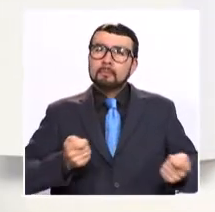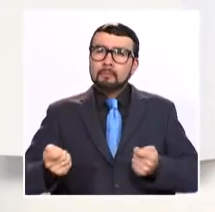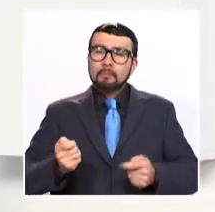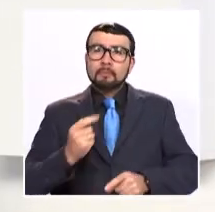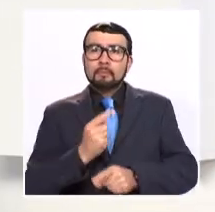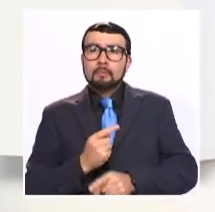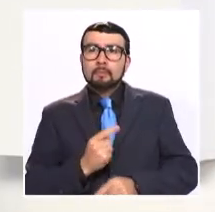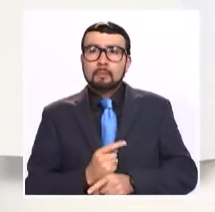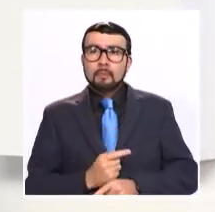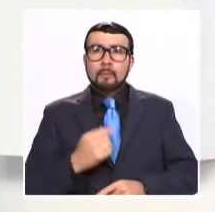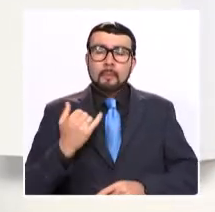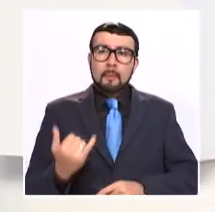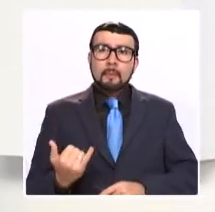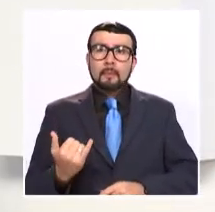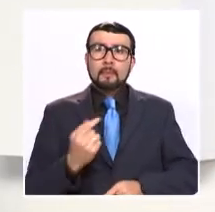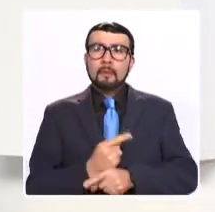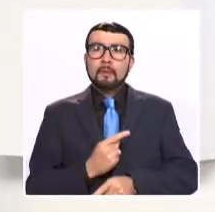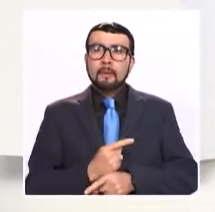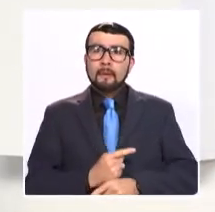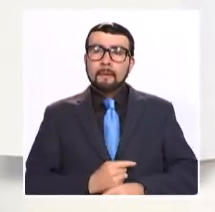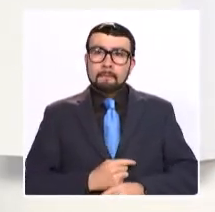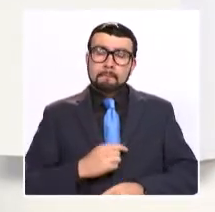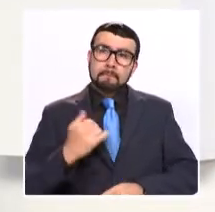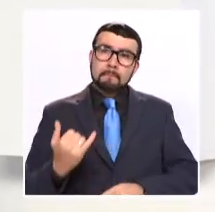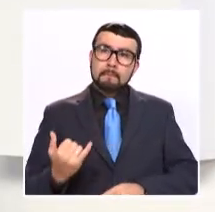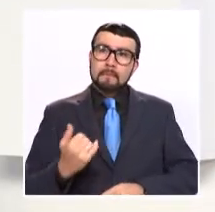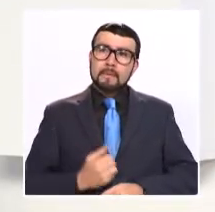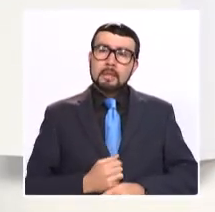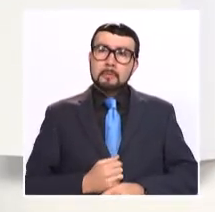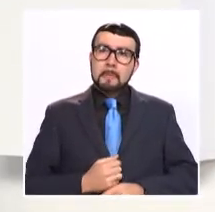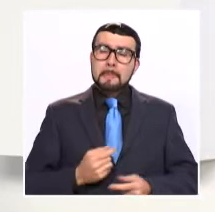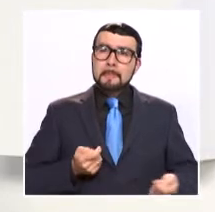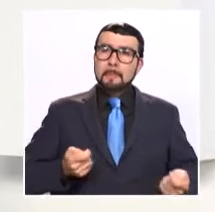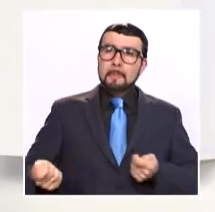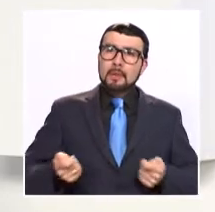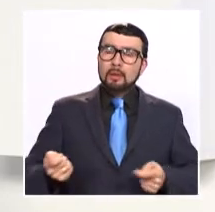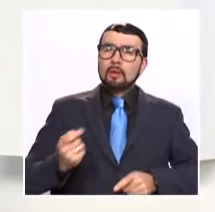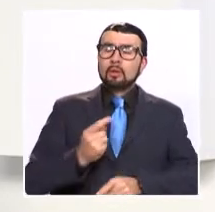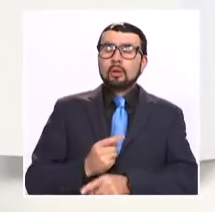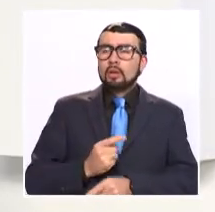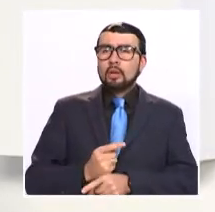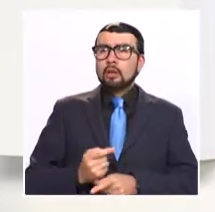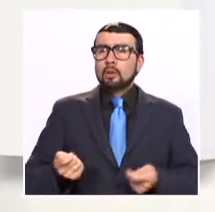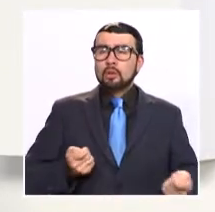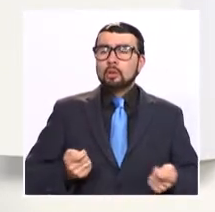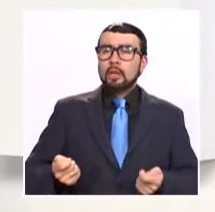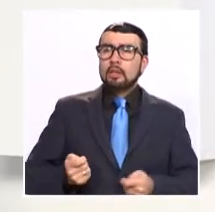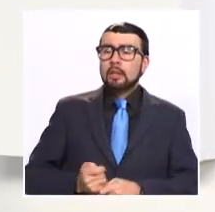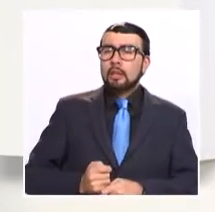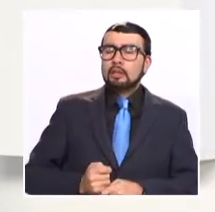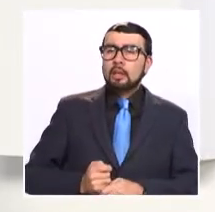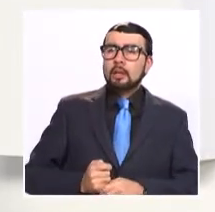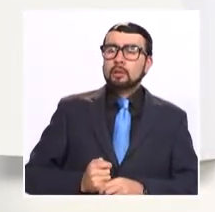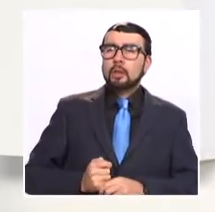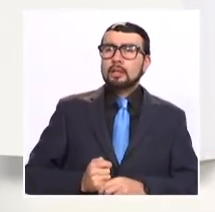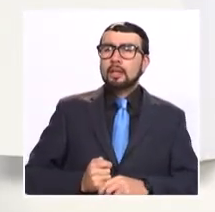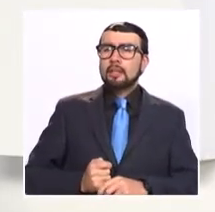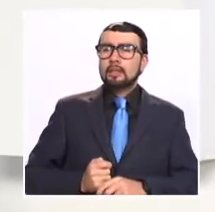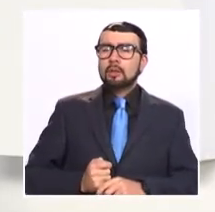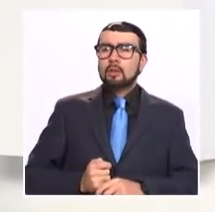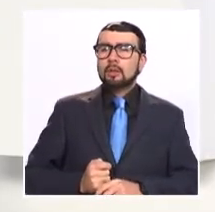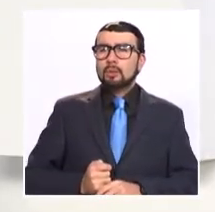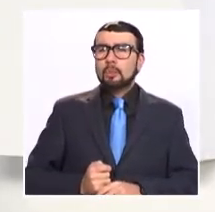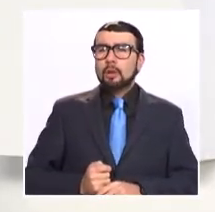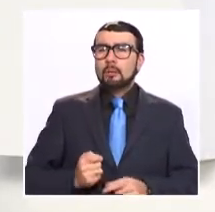Entonces, realmente los beneficios son mucho más grandes que los efectos adversos que en ese momento se intentaron atribuir a